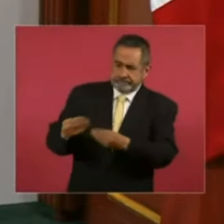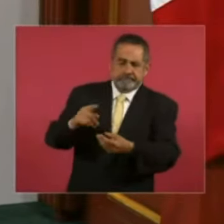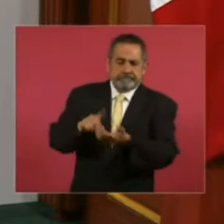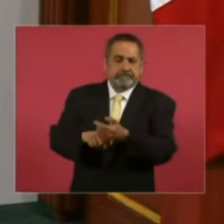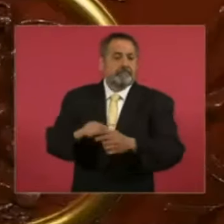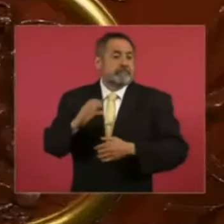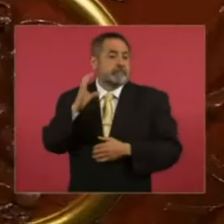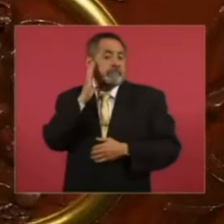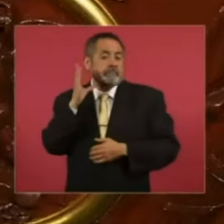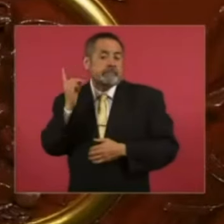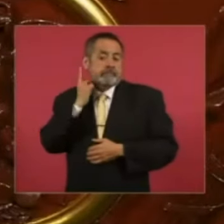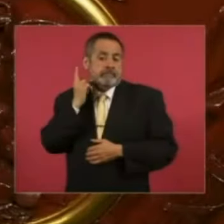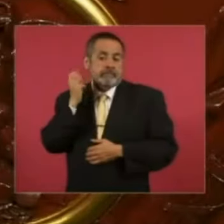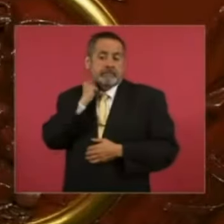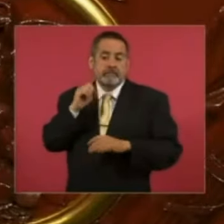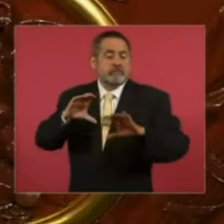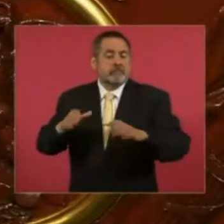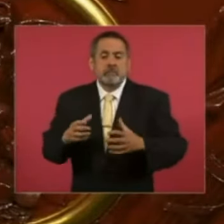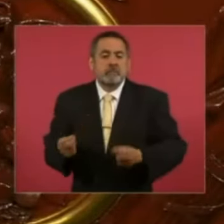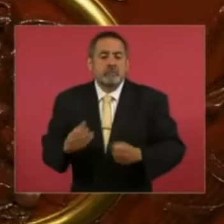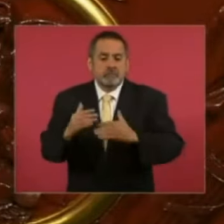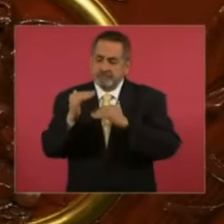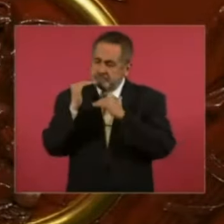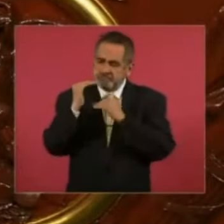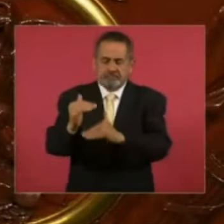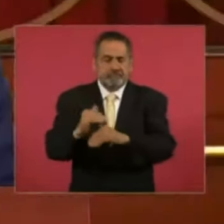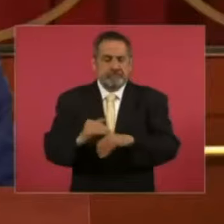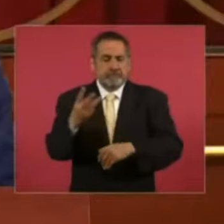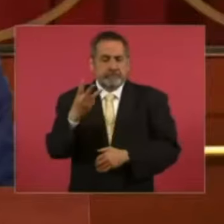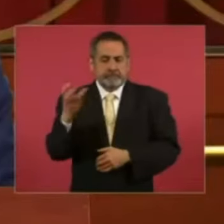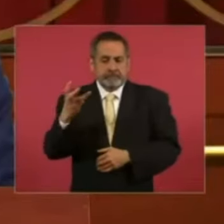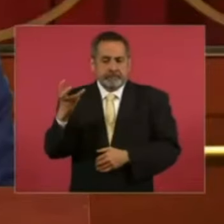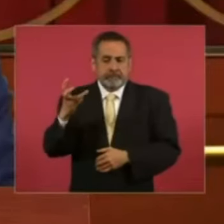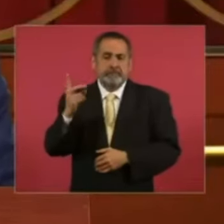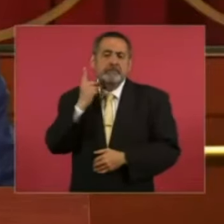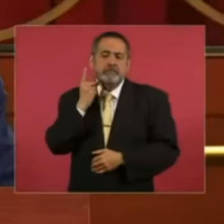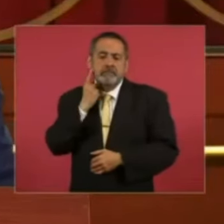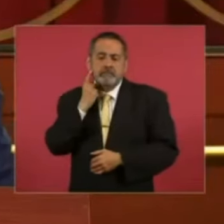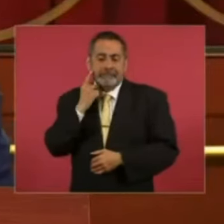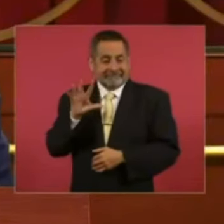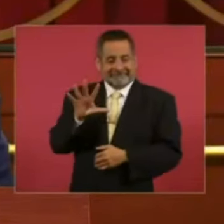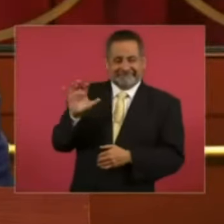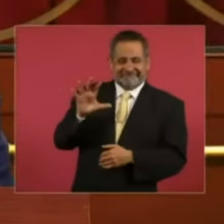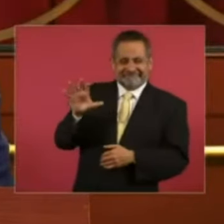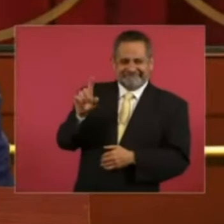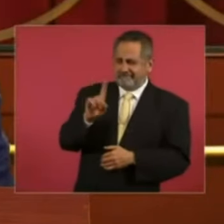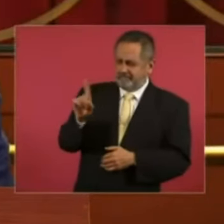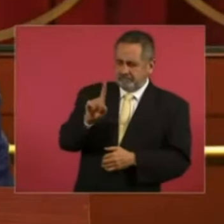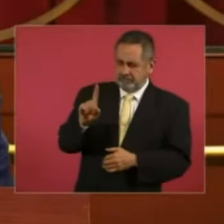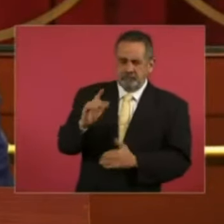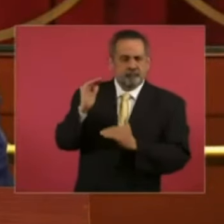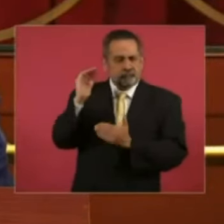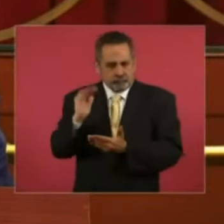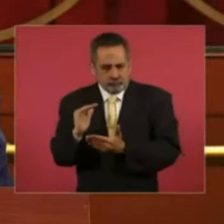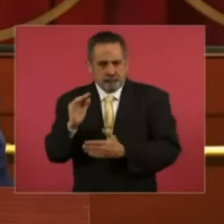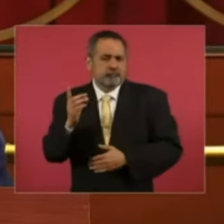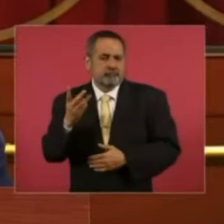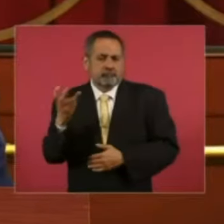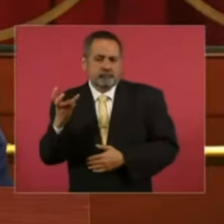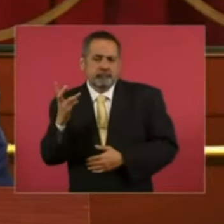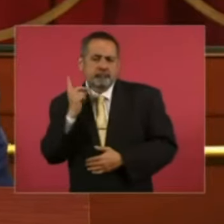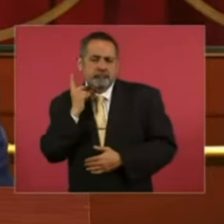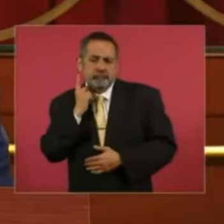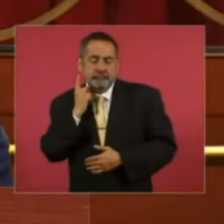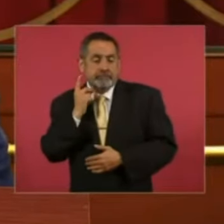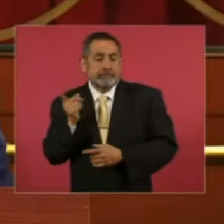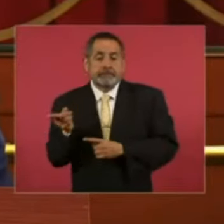con el uso de factureras. Ahí medio como que chocan, son dos temas. Sobre todo porque es una propuesta para la